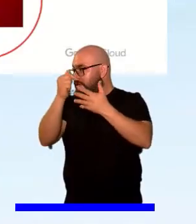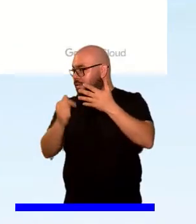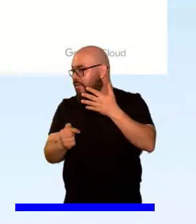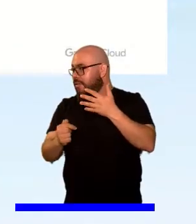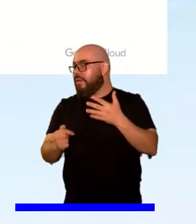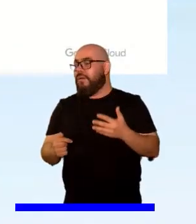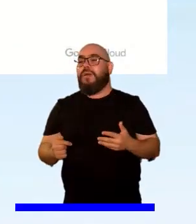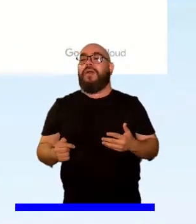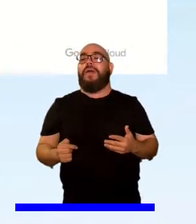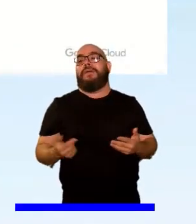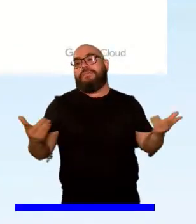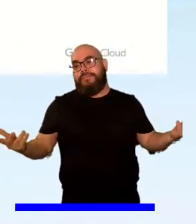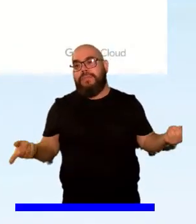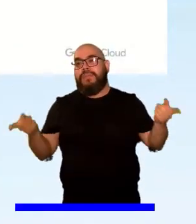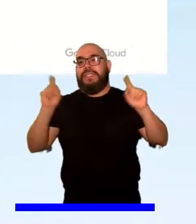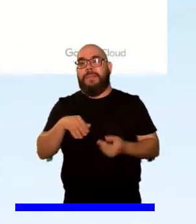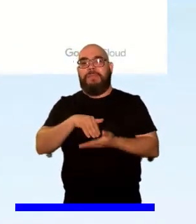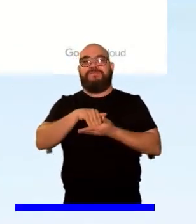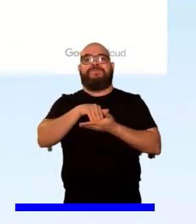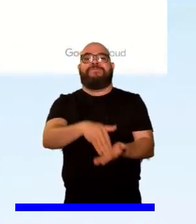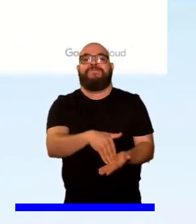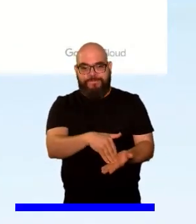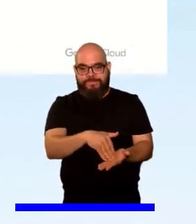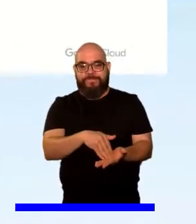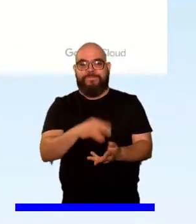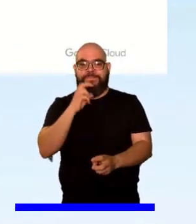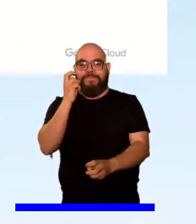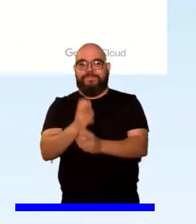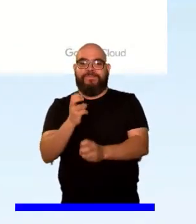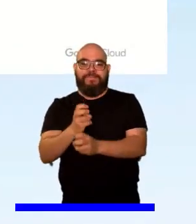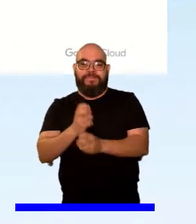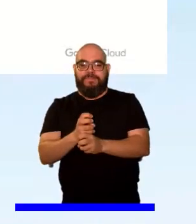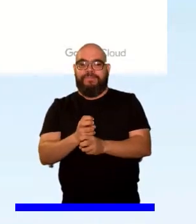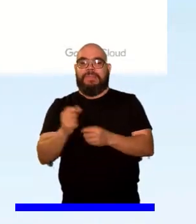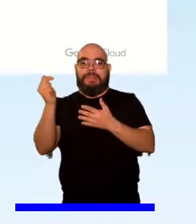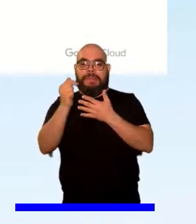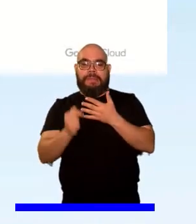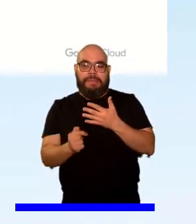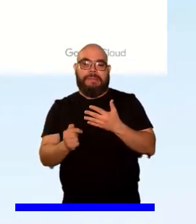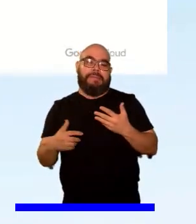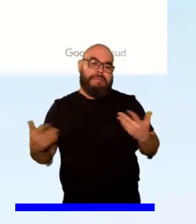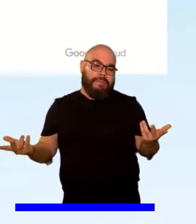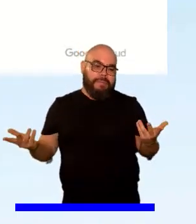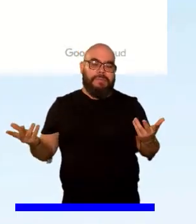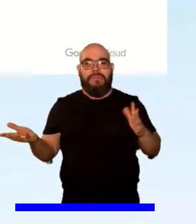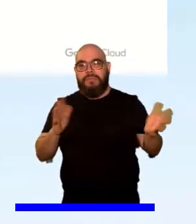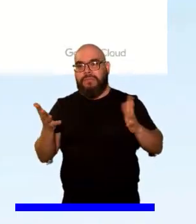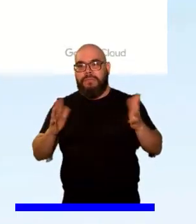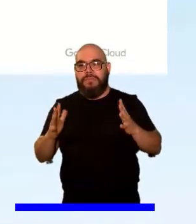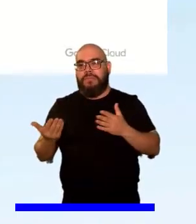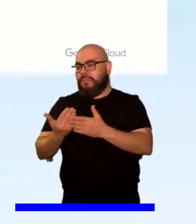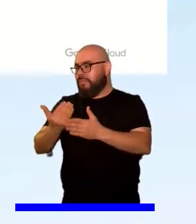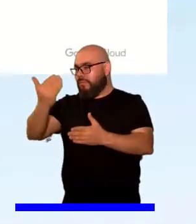miedos también viene la resistencia. Este es otro ejemplo que tiene que ver con más o menos por